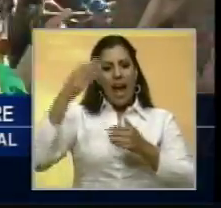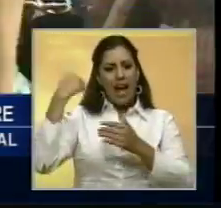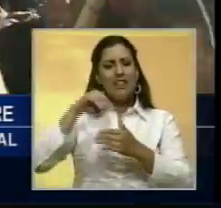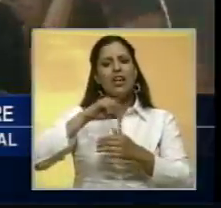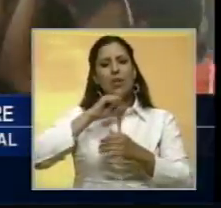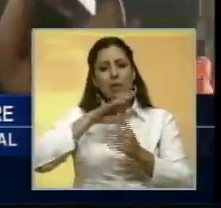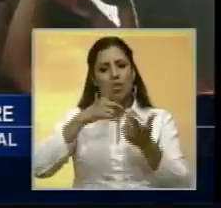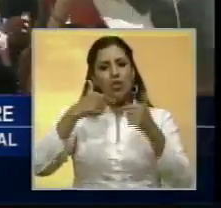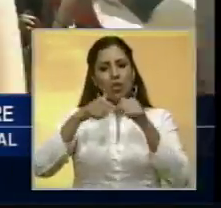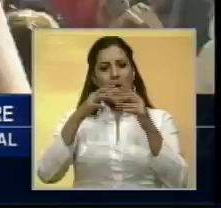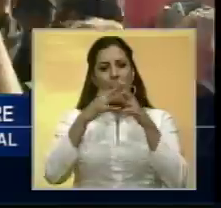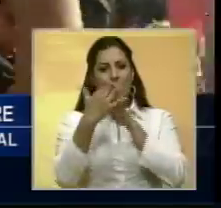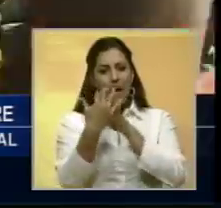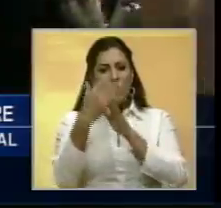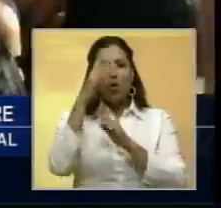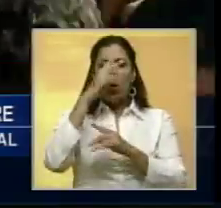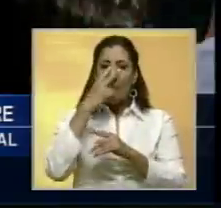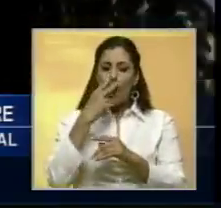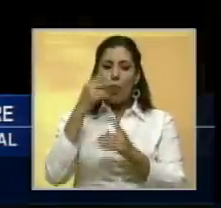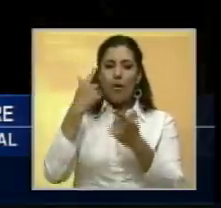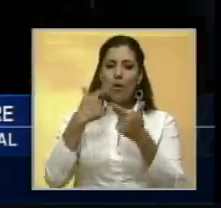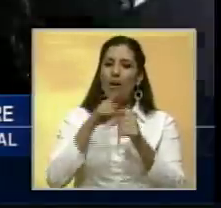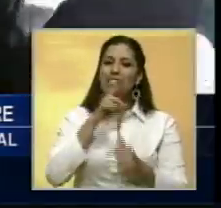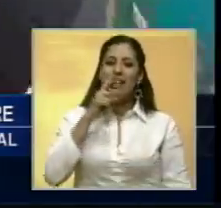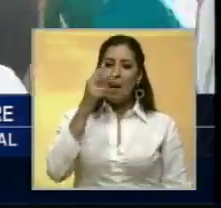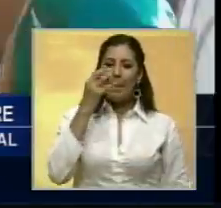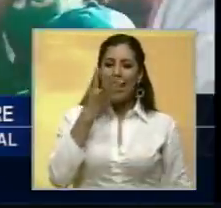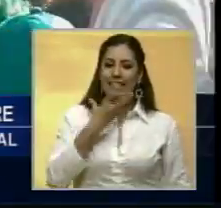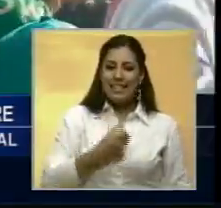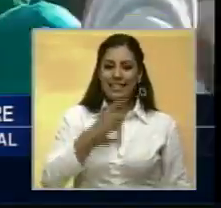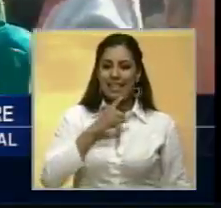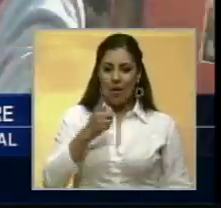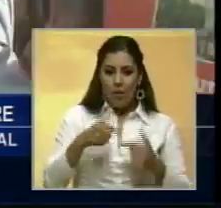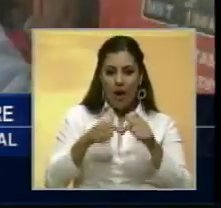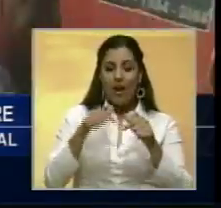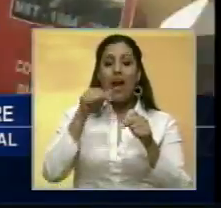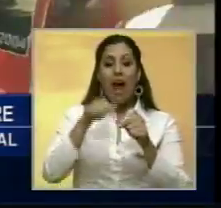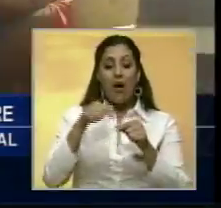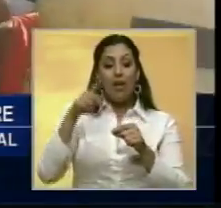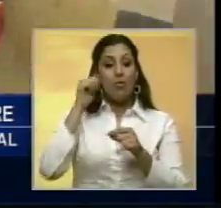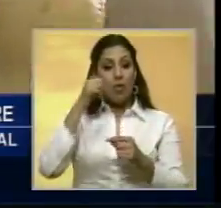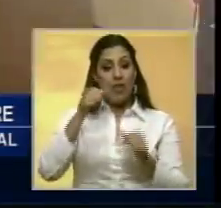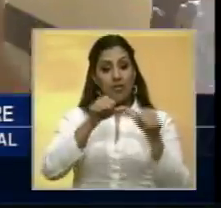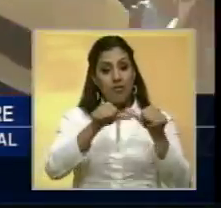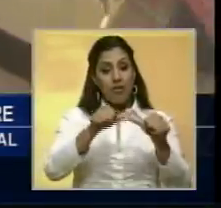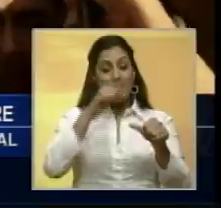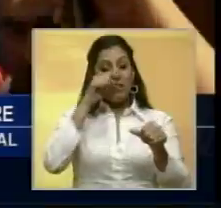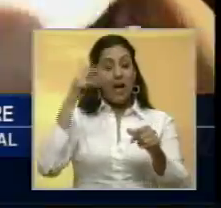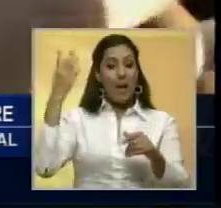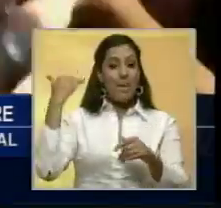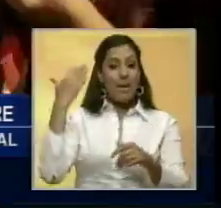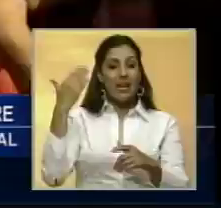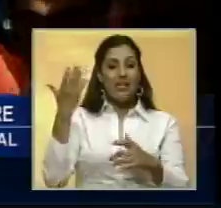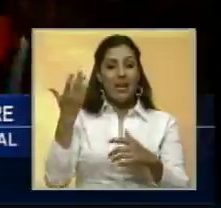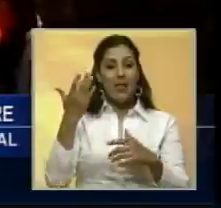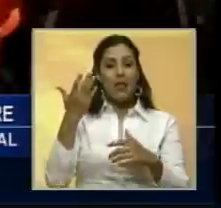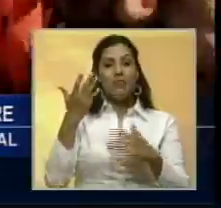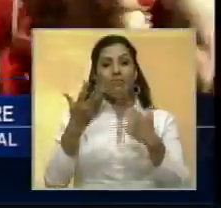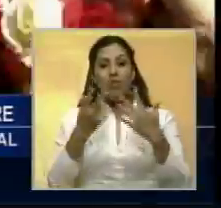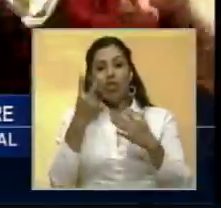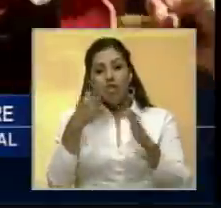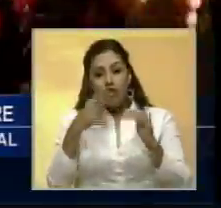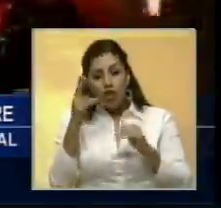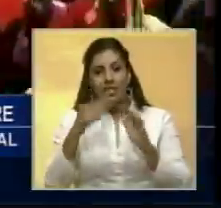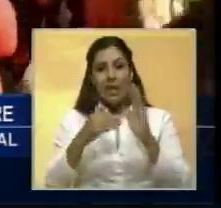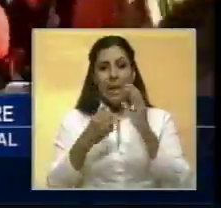antiguo apartamento del barrio de clase media La Tristeza. Rousseff estuvo residenciada en el Palacio de la Alvorada desde el